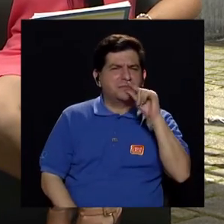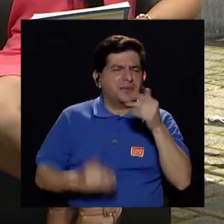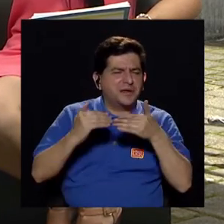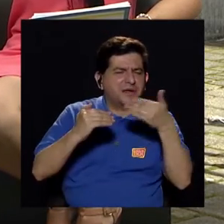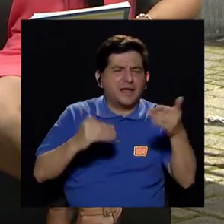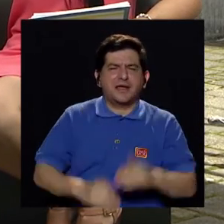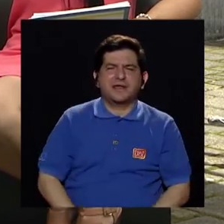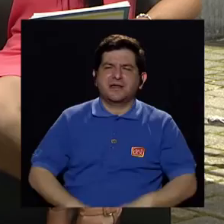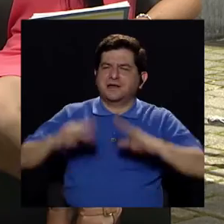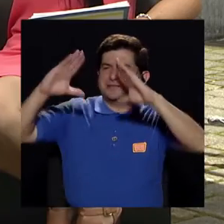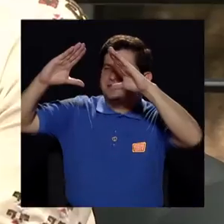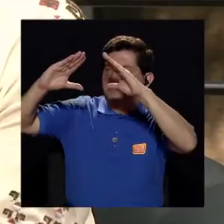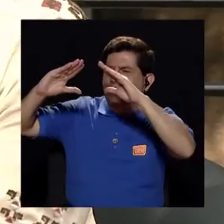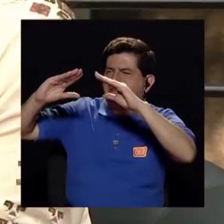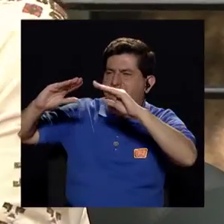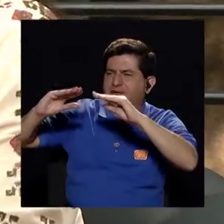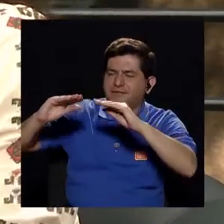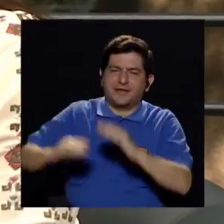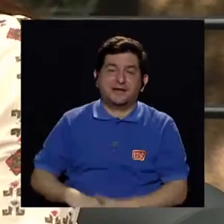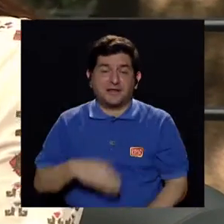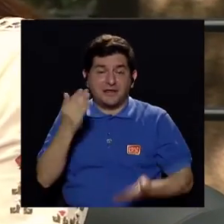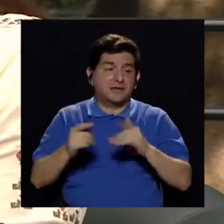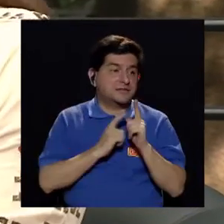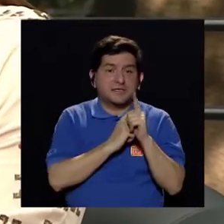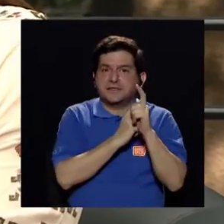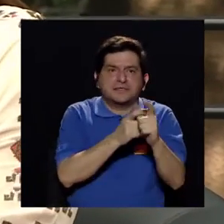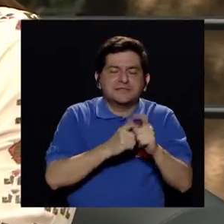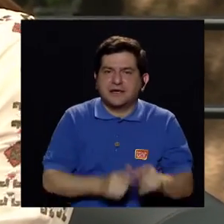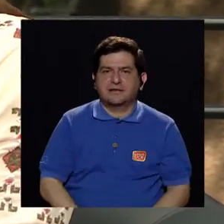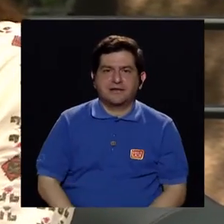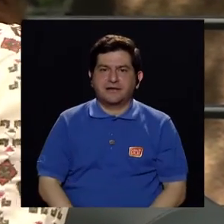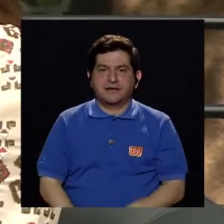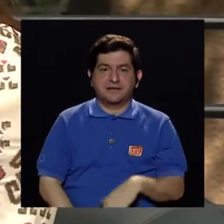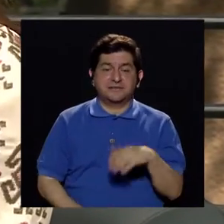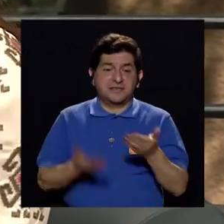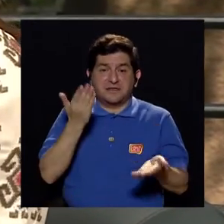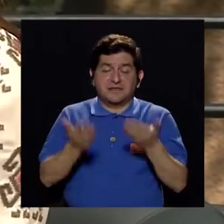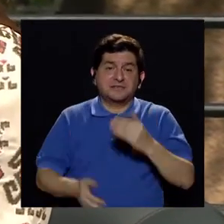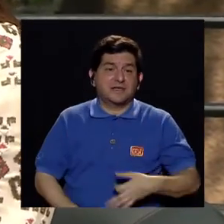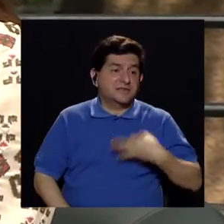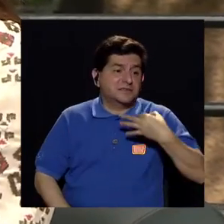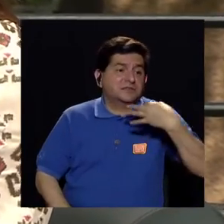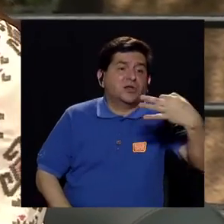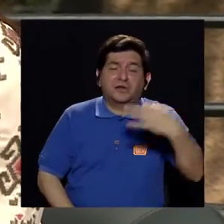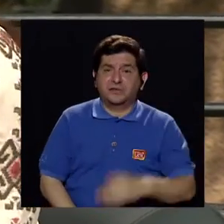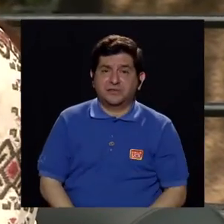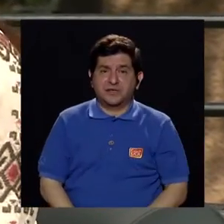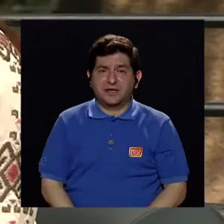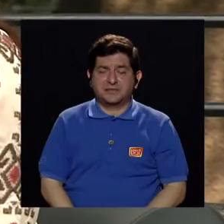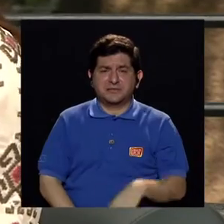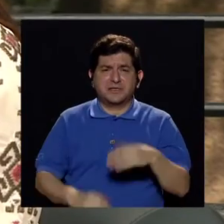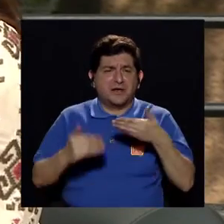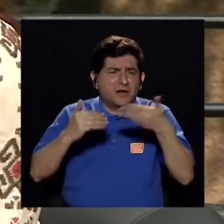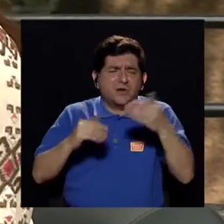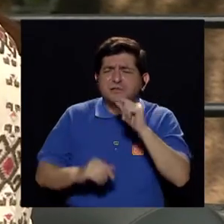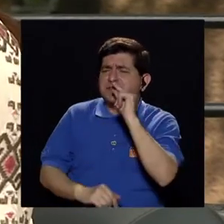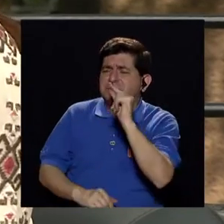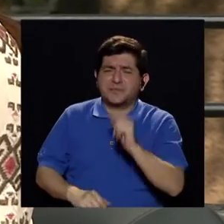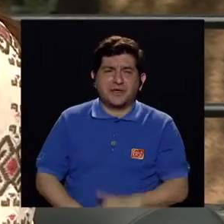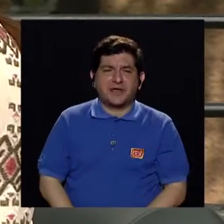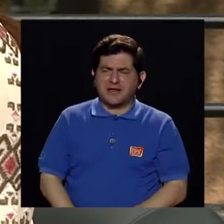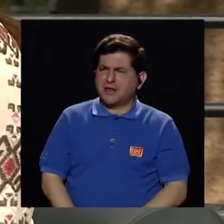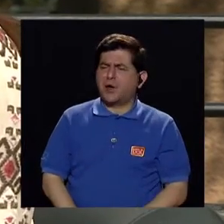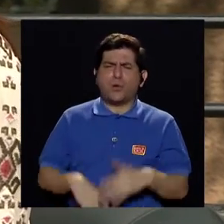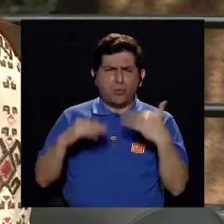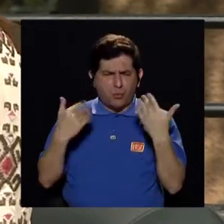¿verdad? Un atardecer, siempre por ese corre-corre, a veces ha pasado, ¿verdad?, el trajín diario, que esos pequeños detalles hacen la